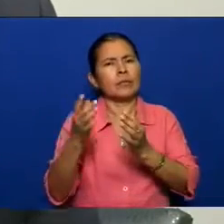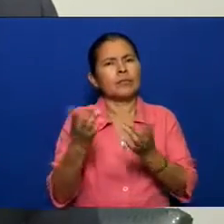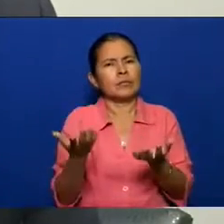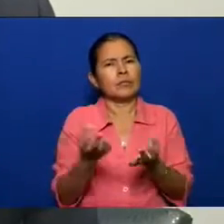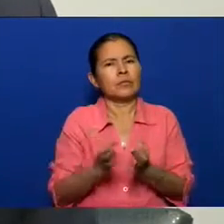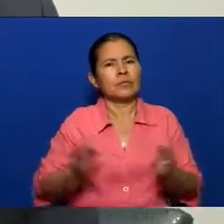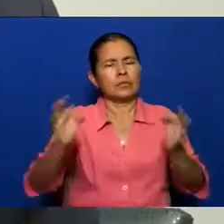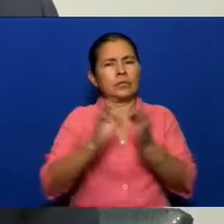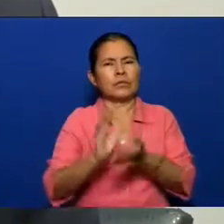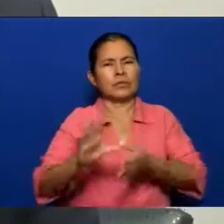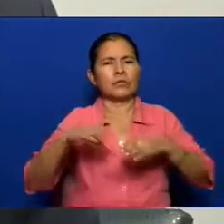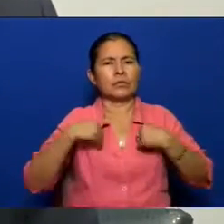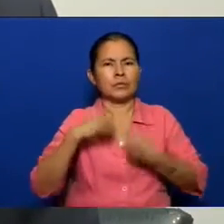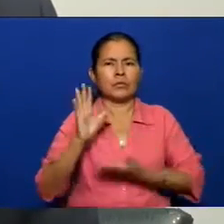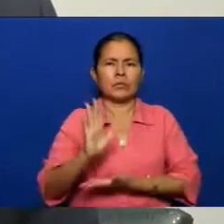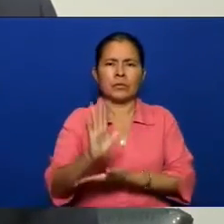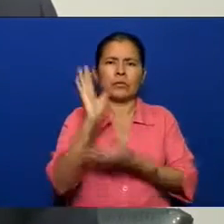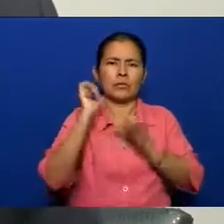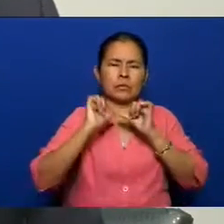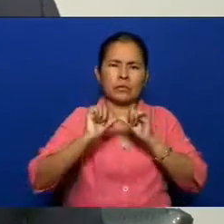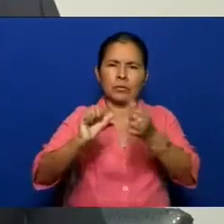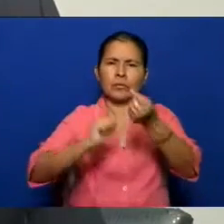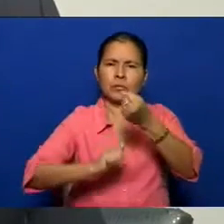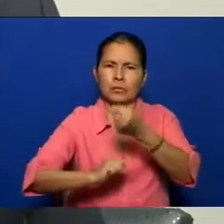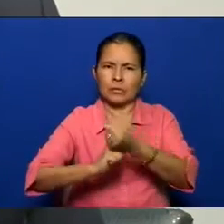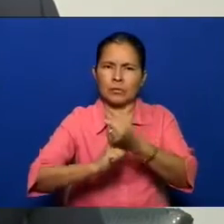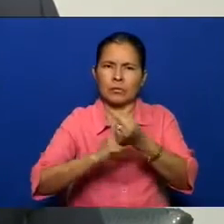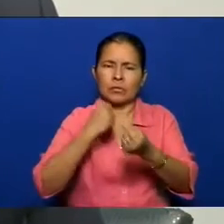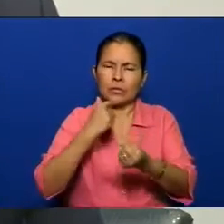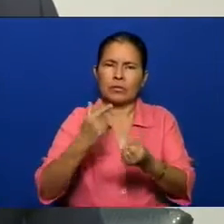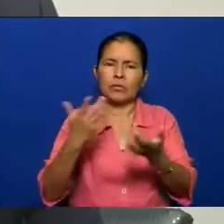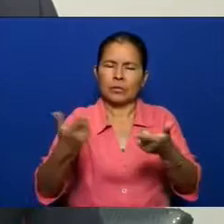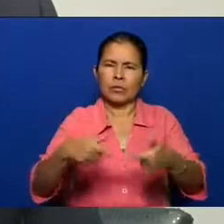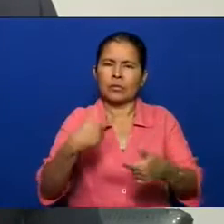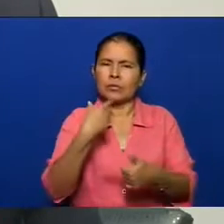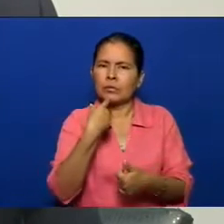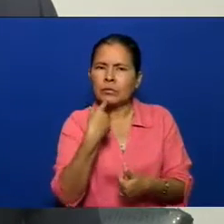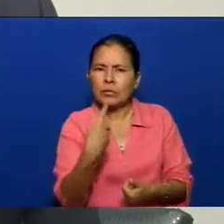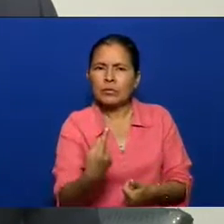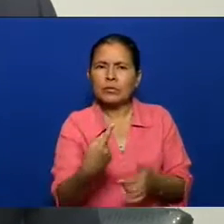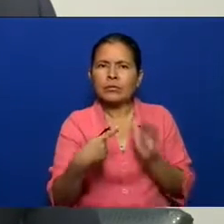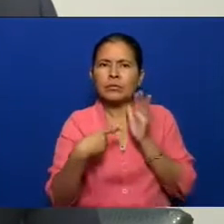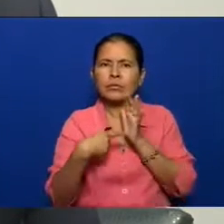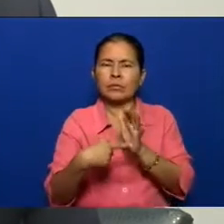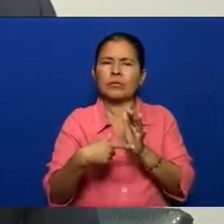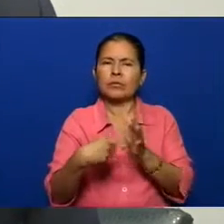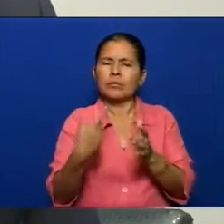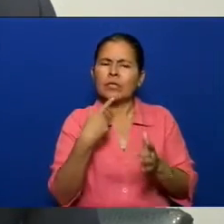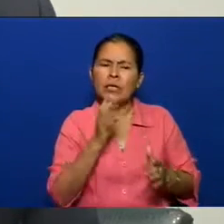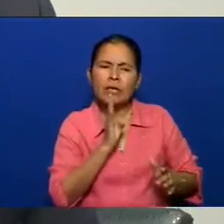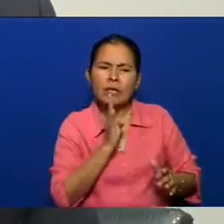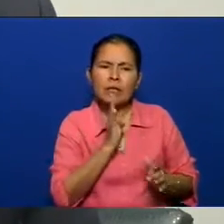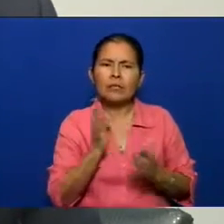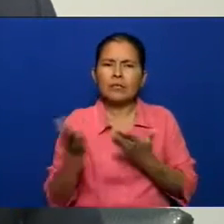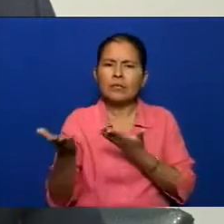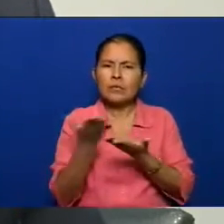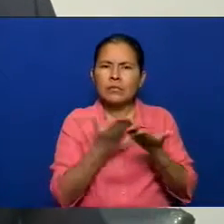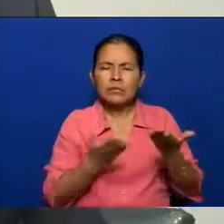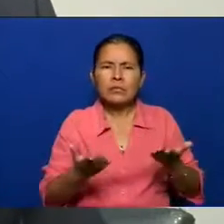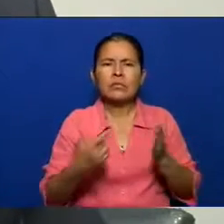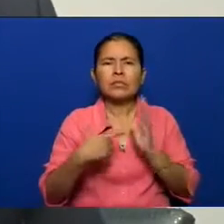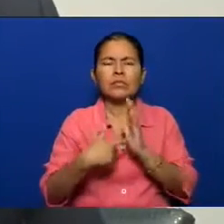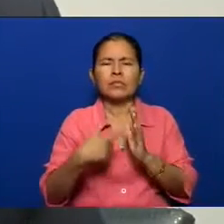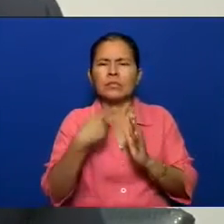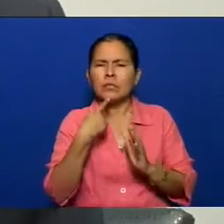reforzar nuestro compromiso de continuar apoyando. Yo decía en mi discurso, o repetía